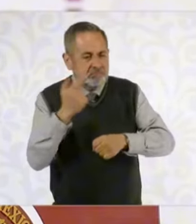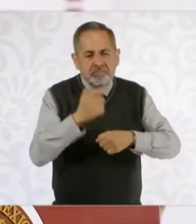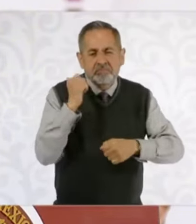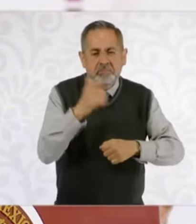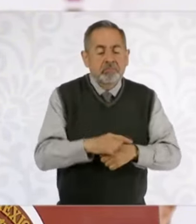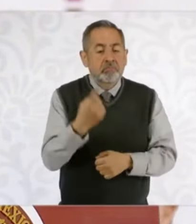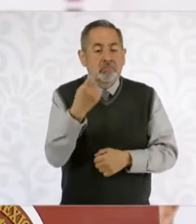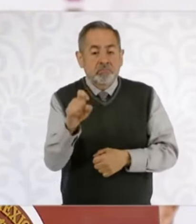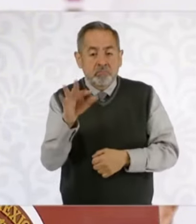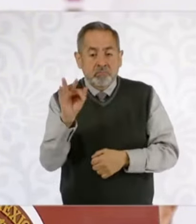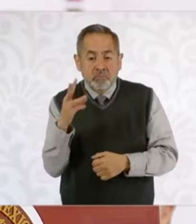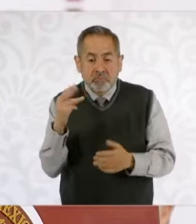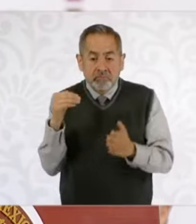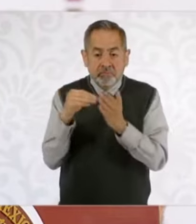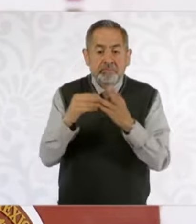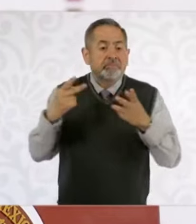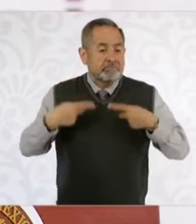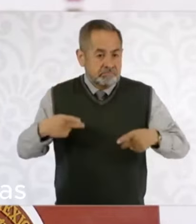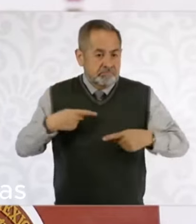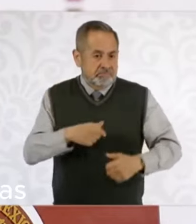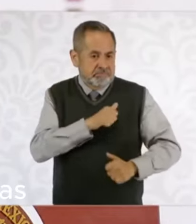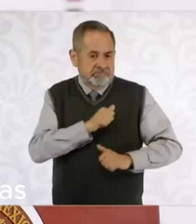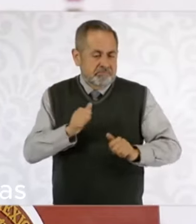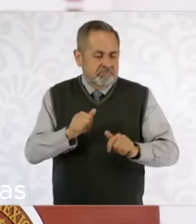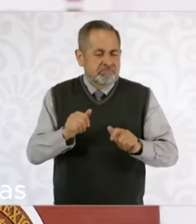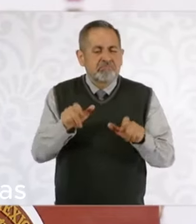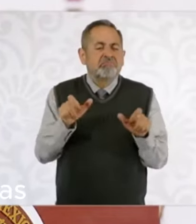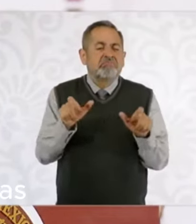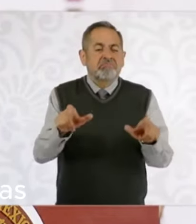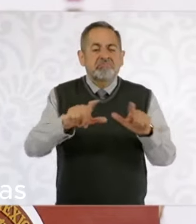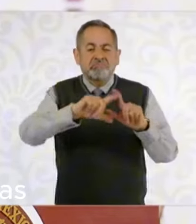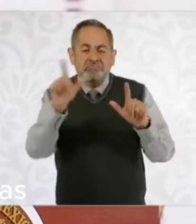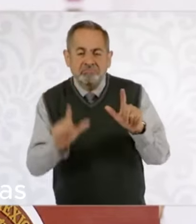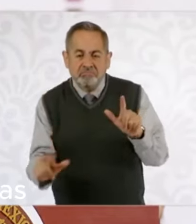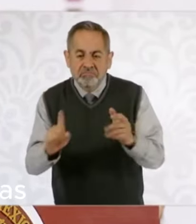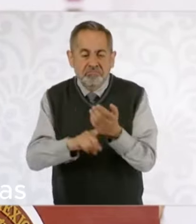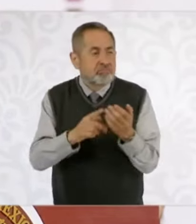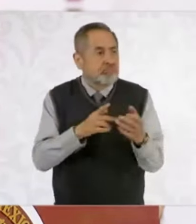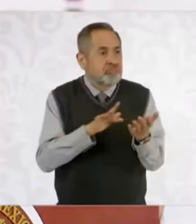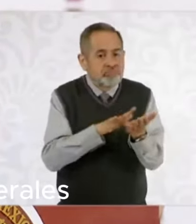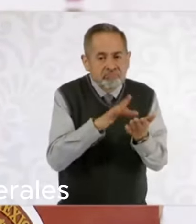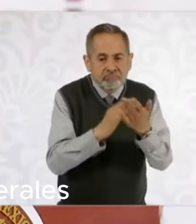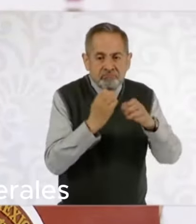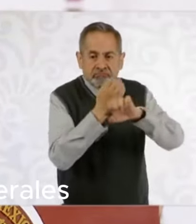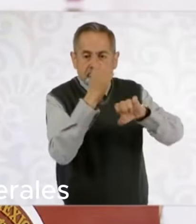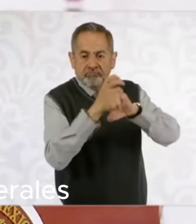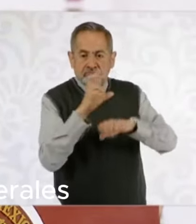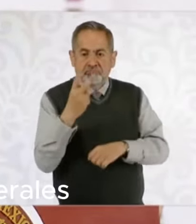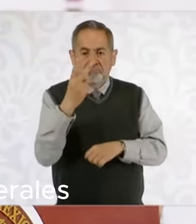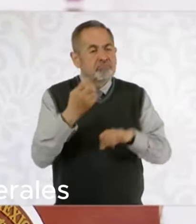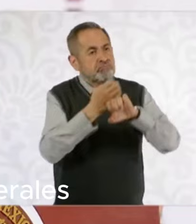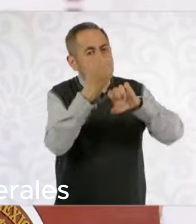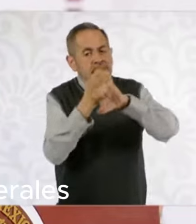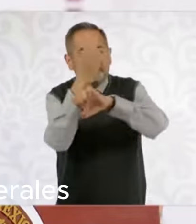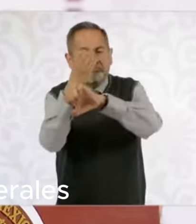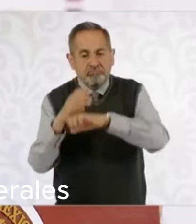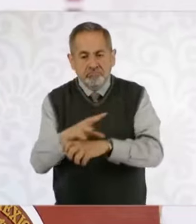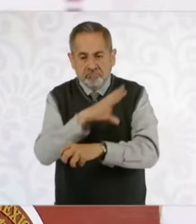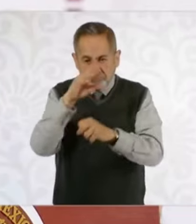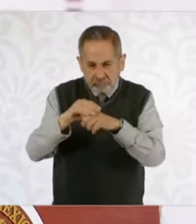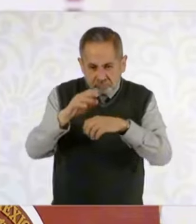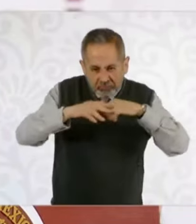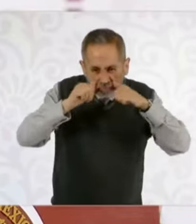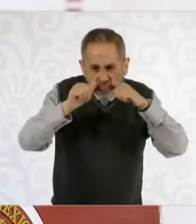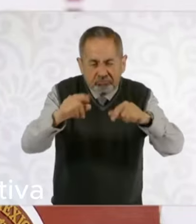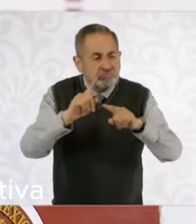133.000 efectivos desplegados en el territorio nacional en apoyo a las 32 entidades federativas, fortaleciendo la vigilancia en las vías generales